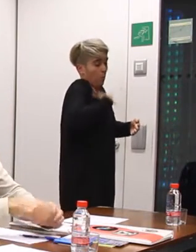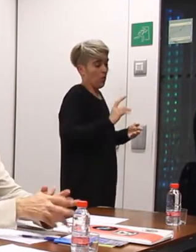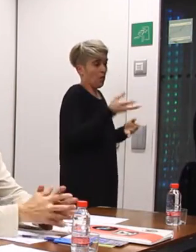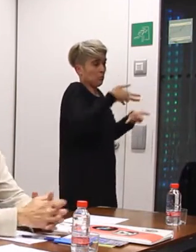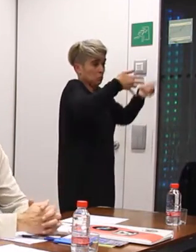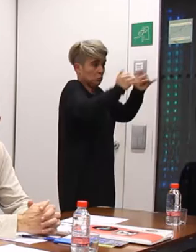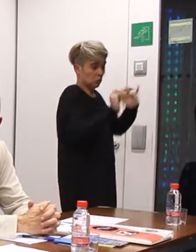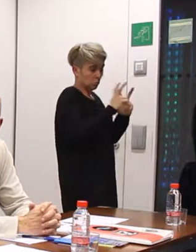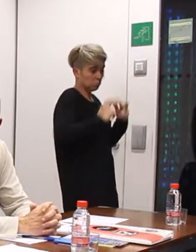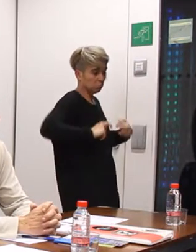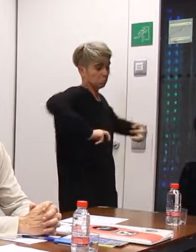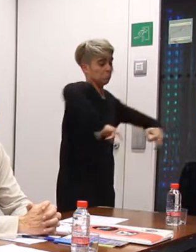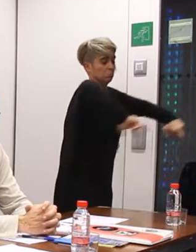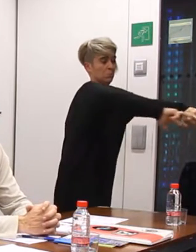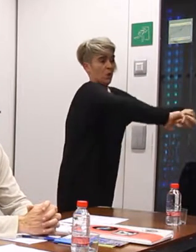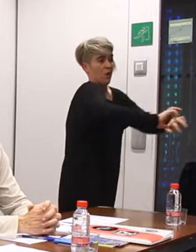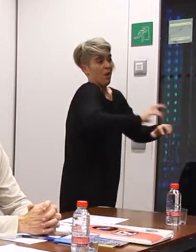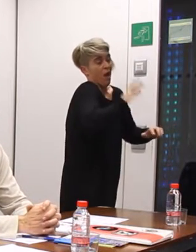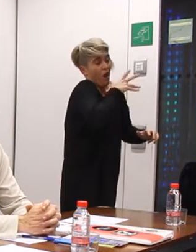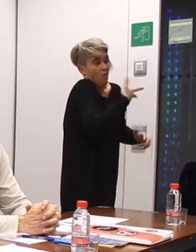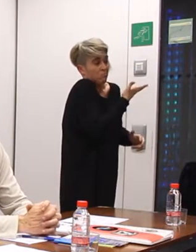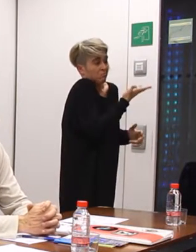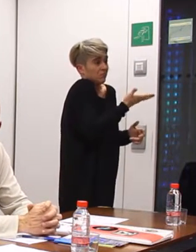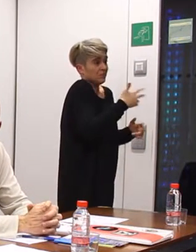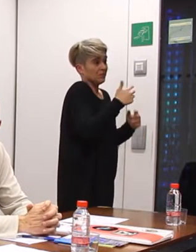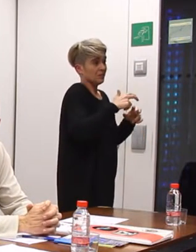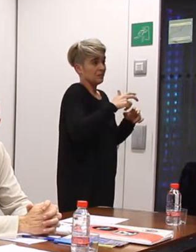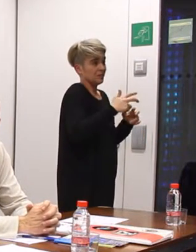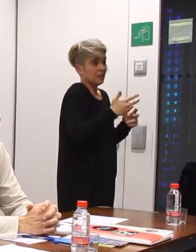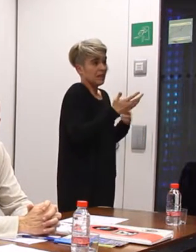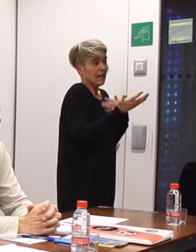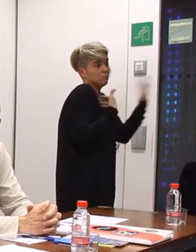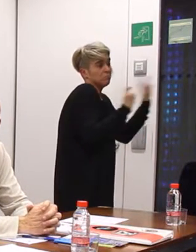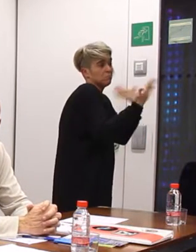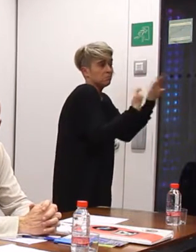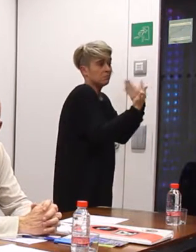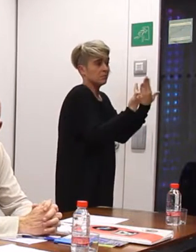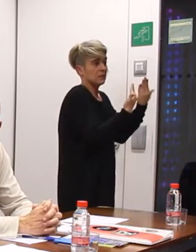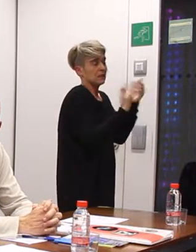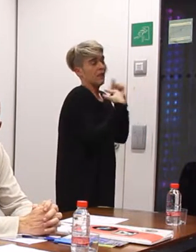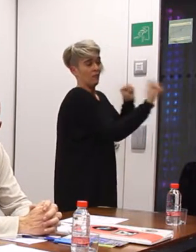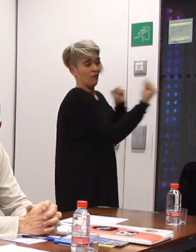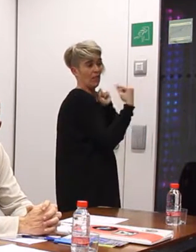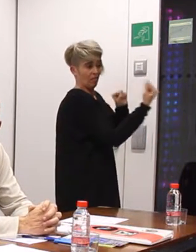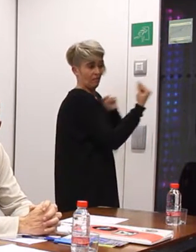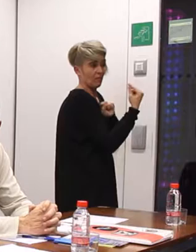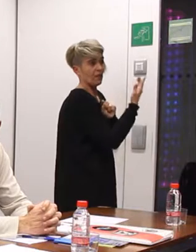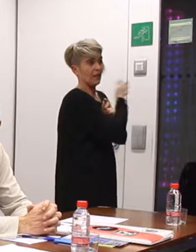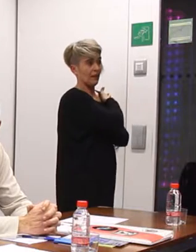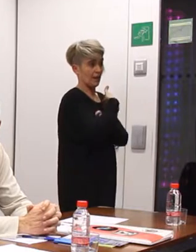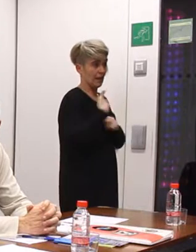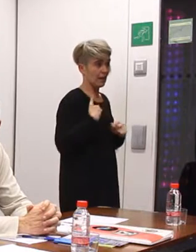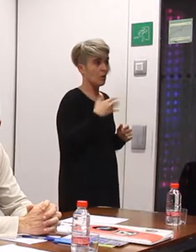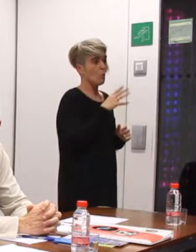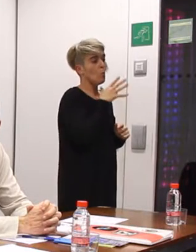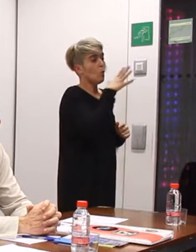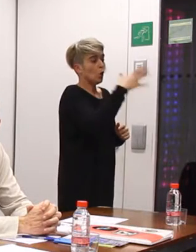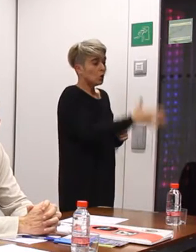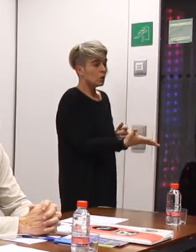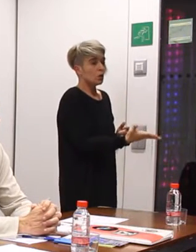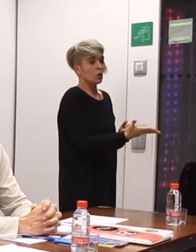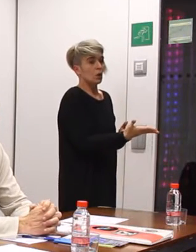sentados ahí, de facto estamos sentados ahí con vosotros, se trata de que haya un feedback. Por eso se os